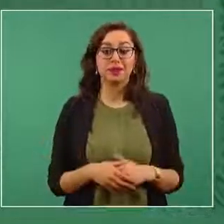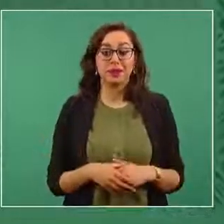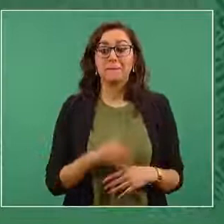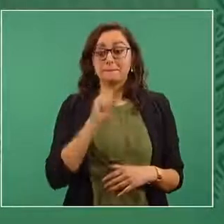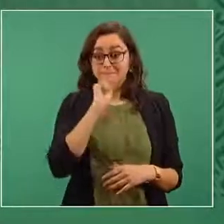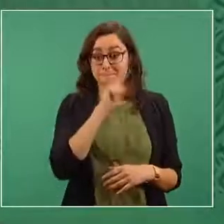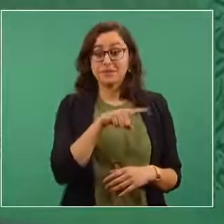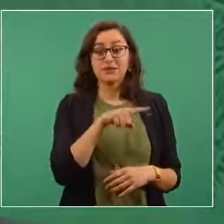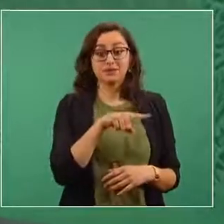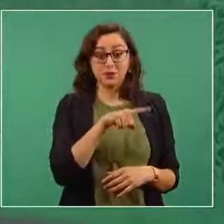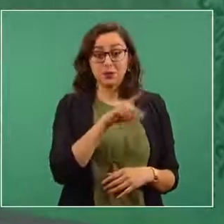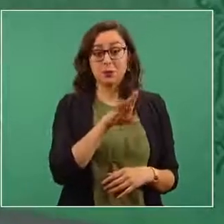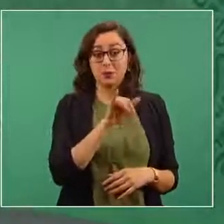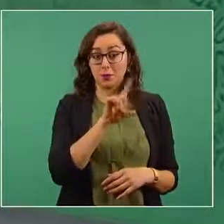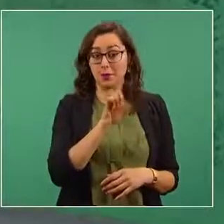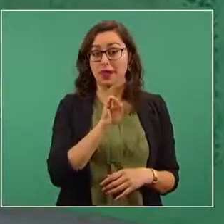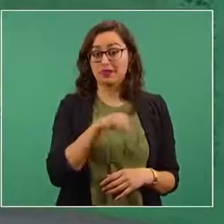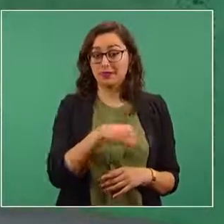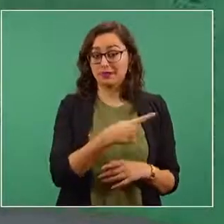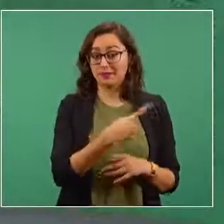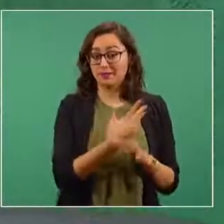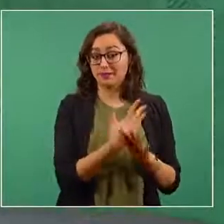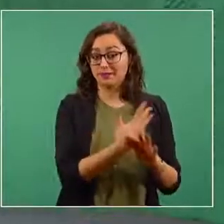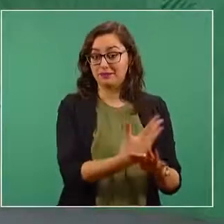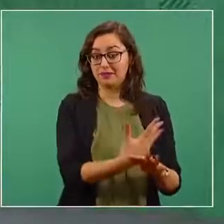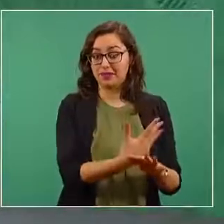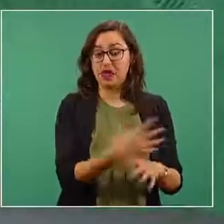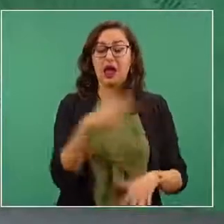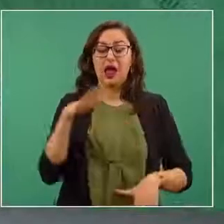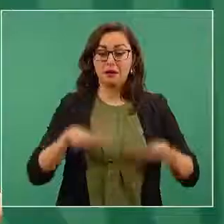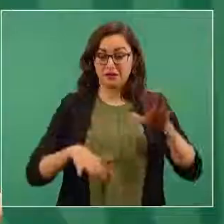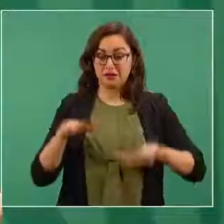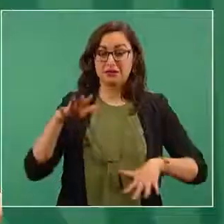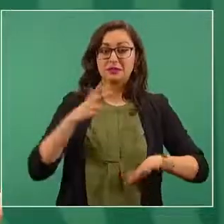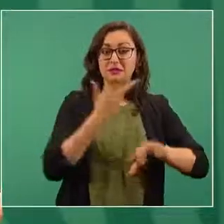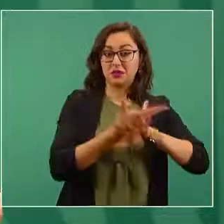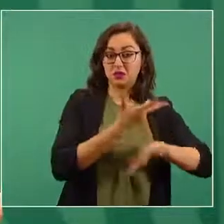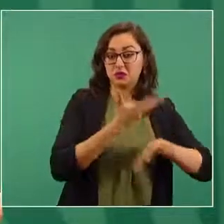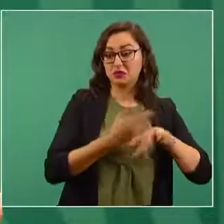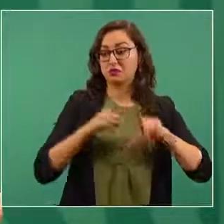lo mencionó, de confrontación,